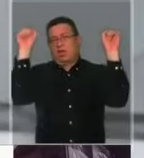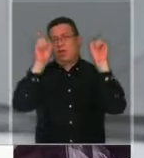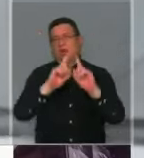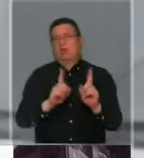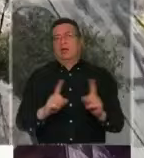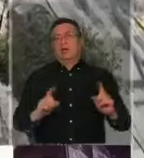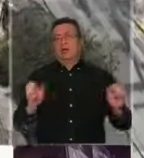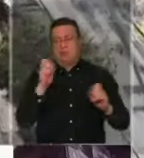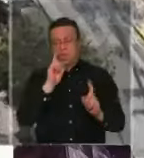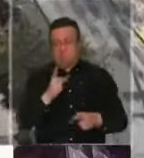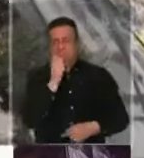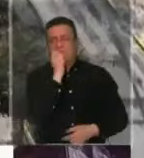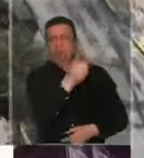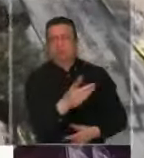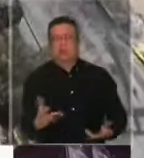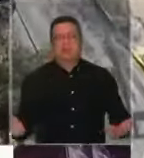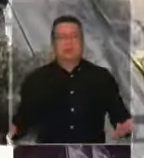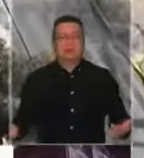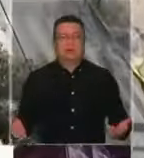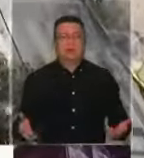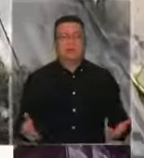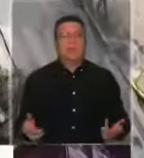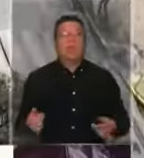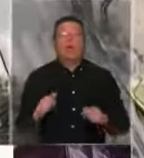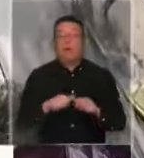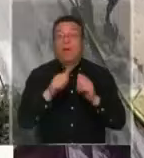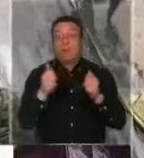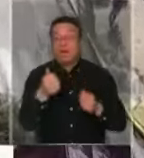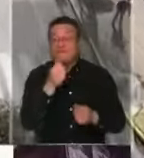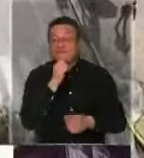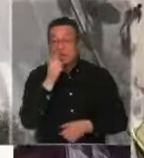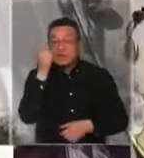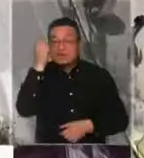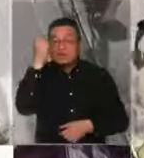que denunciar. Todavía falta conocer qué dicen